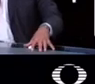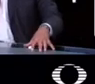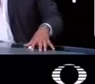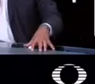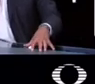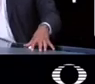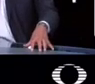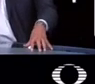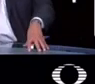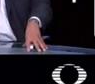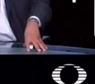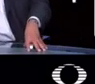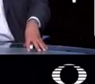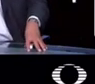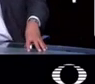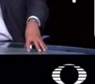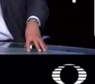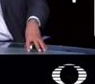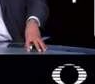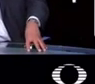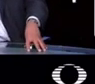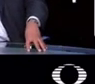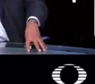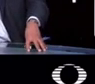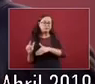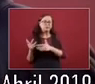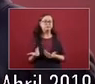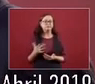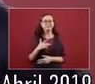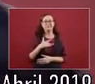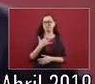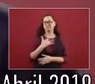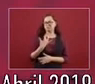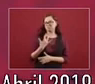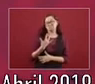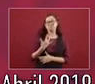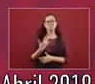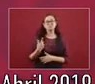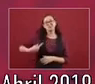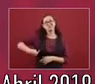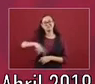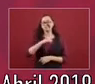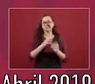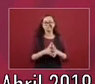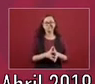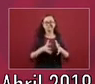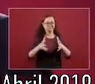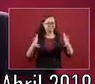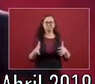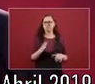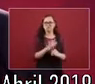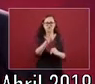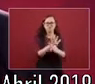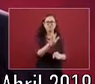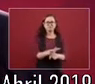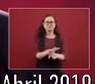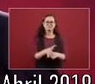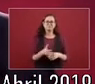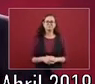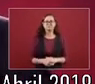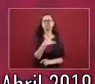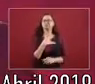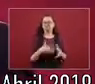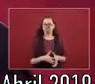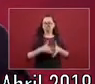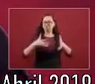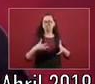crecer al 2, sí, como ha sucedido en los últimos 30 años. Vamos a crecer, como se estima, en cuando menos